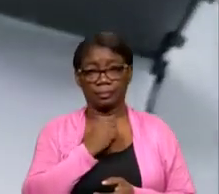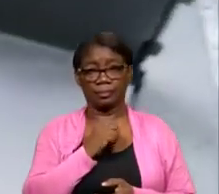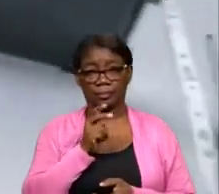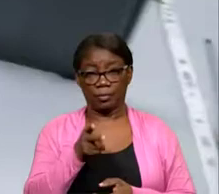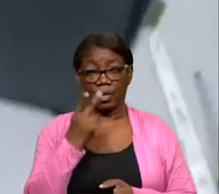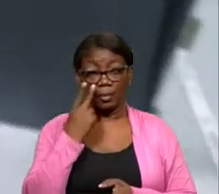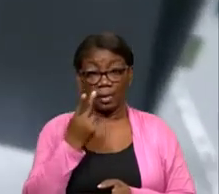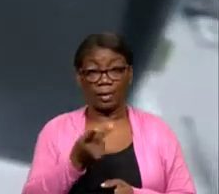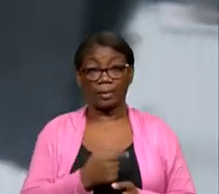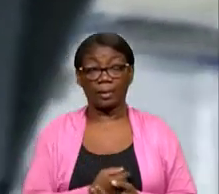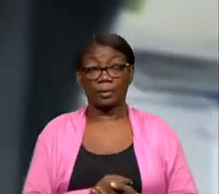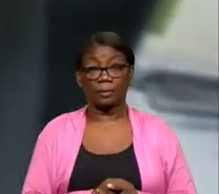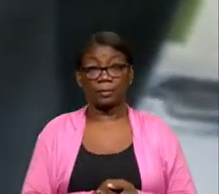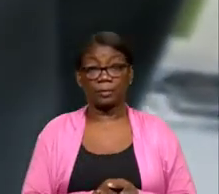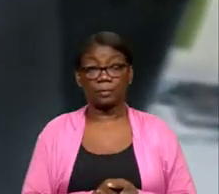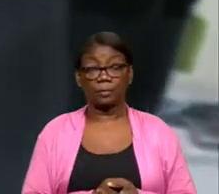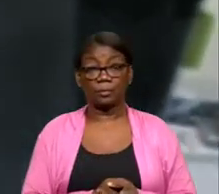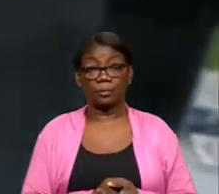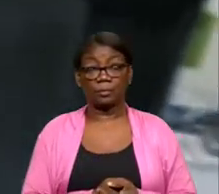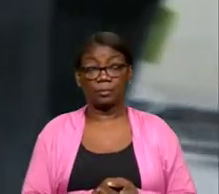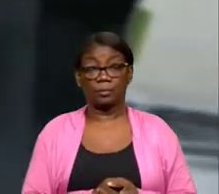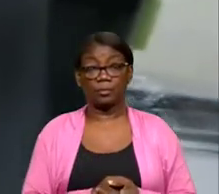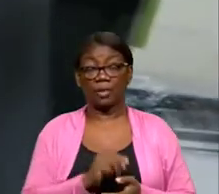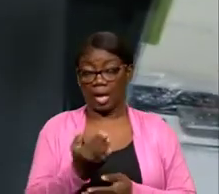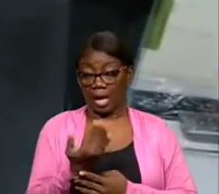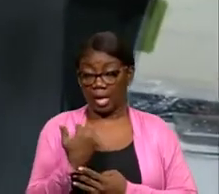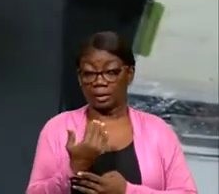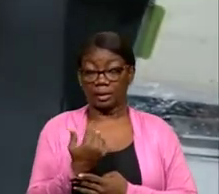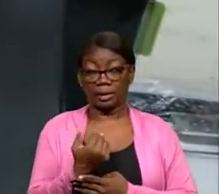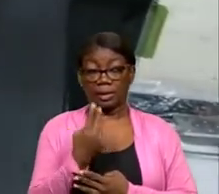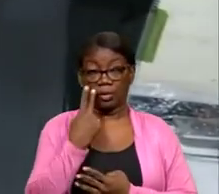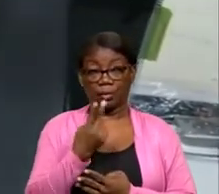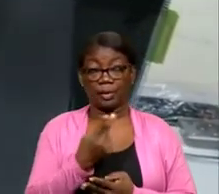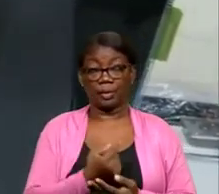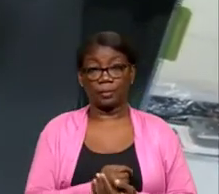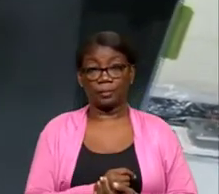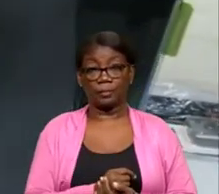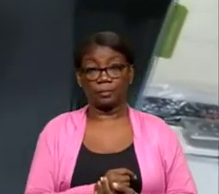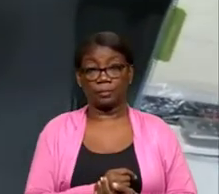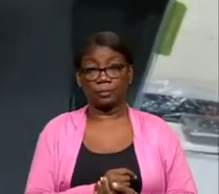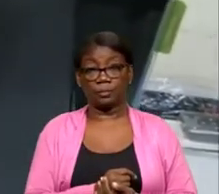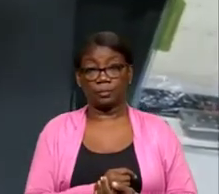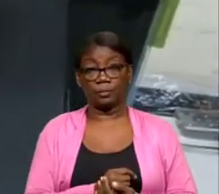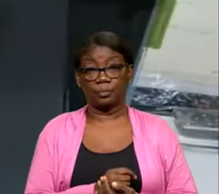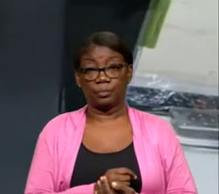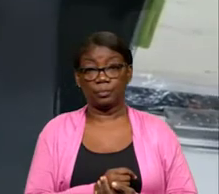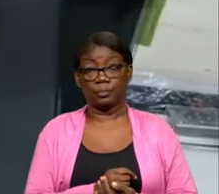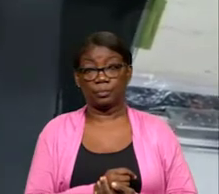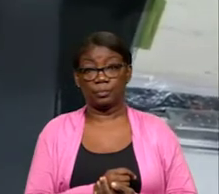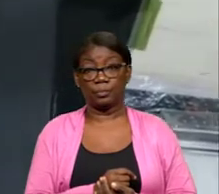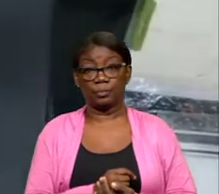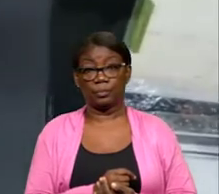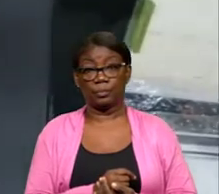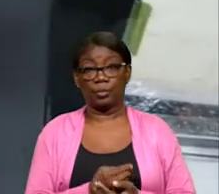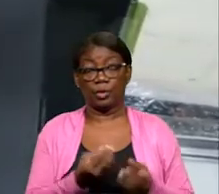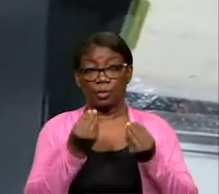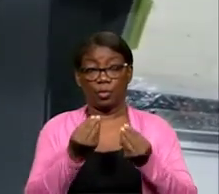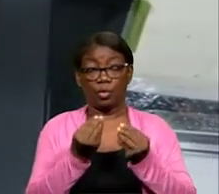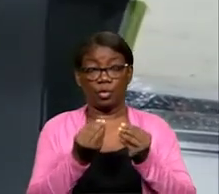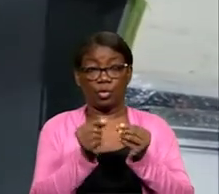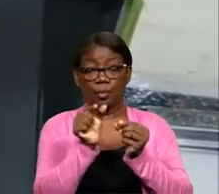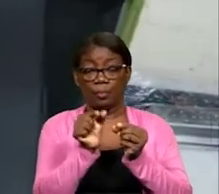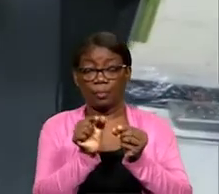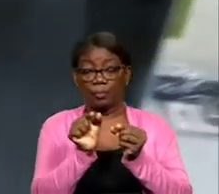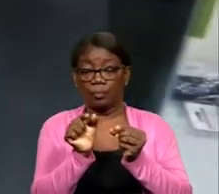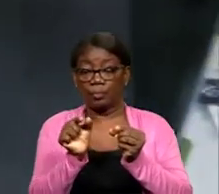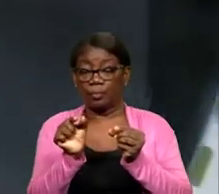Bien. Esto en clases anteriores lo vio el profesor Julio, que nos explicó que dentro de esto que están la cantidad de píxeles y los